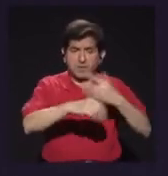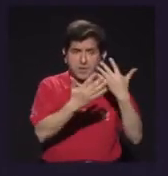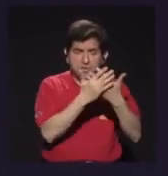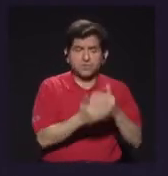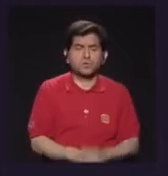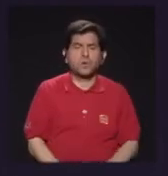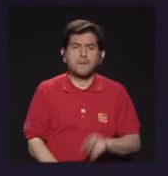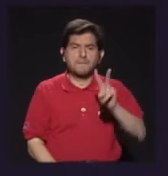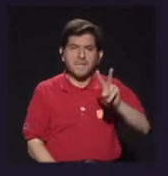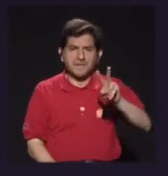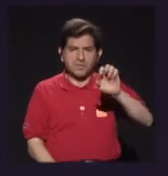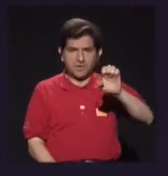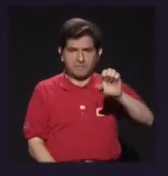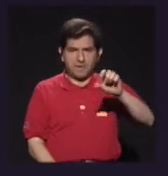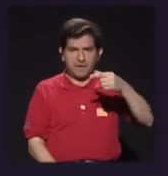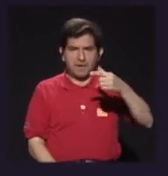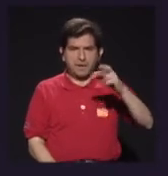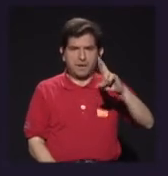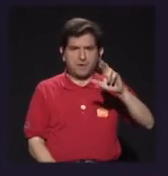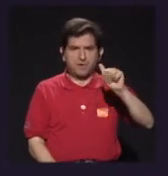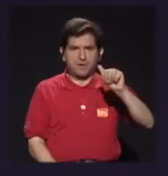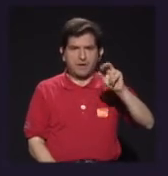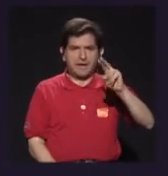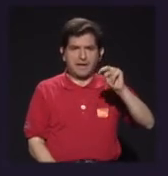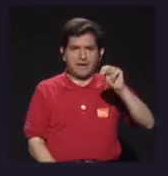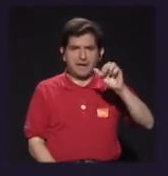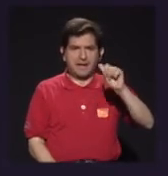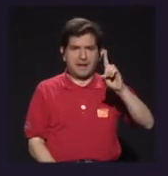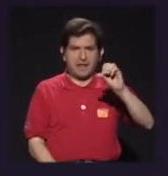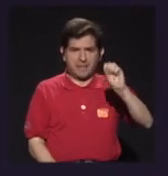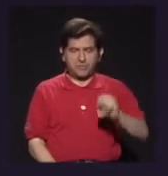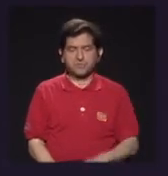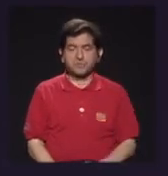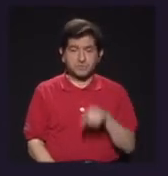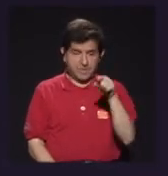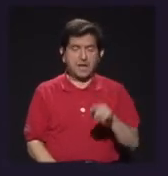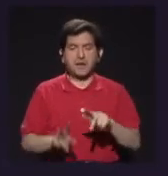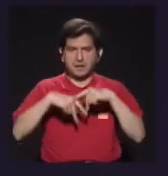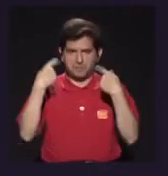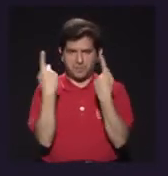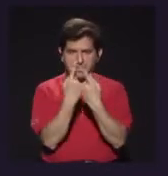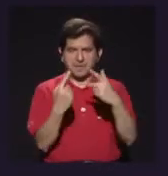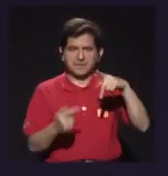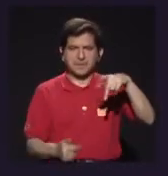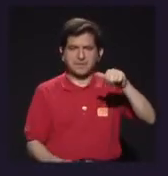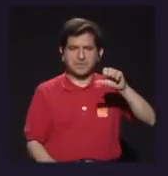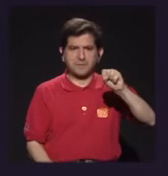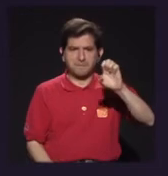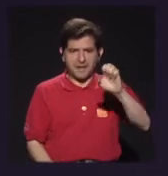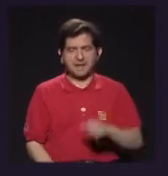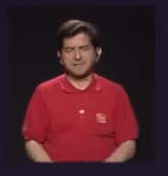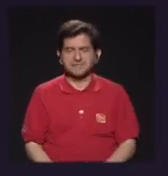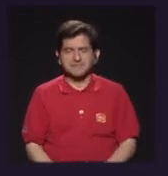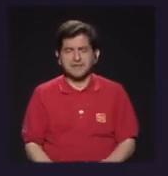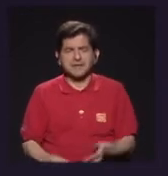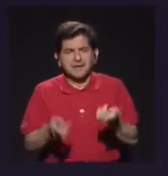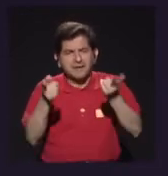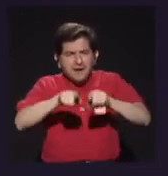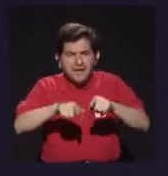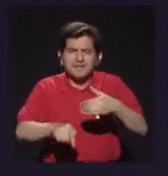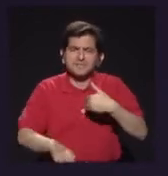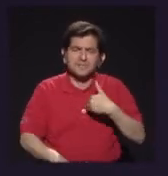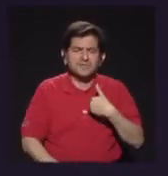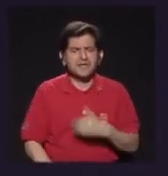víctor emilio granados quien fue presidente de la asamblea legislativa por el partido pase partido también con concierto con logos